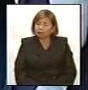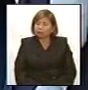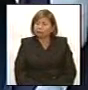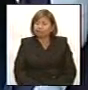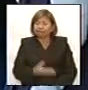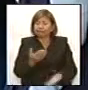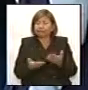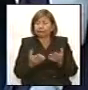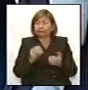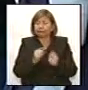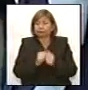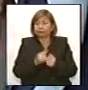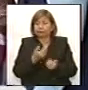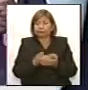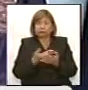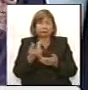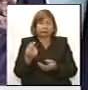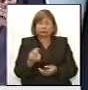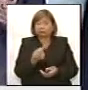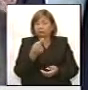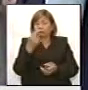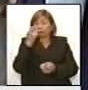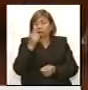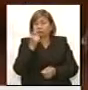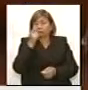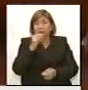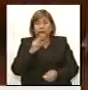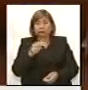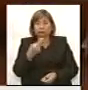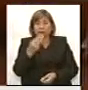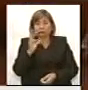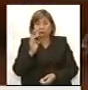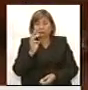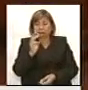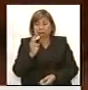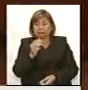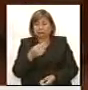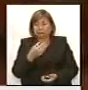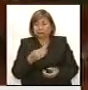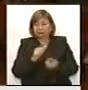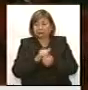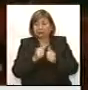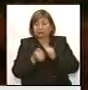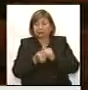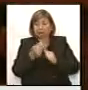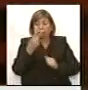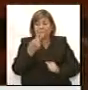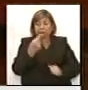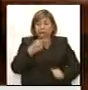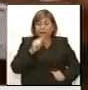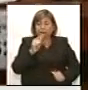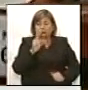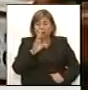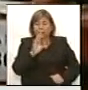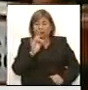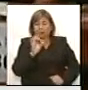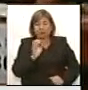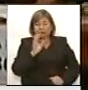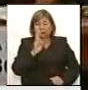Según cifras oficiales, solo hasta agosto del año 2016 se han renovado